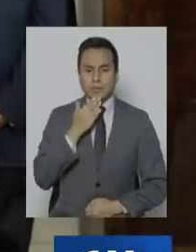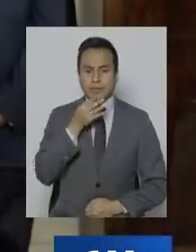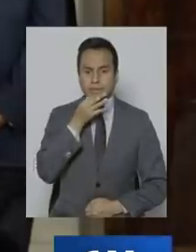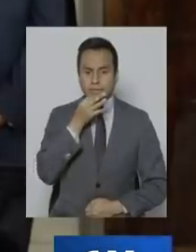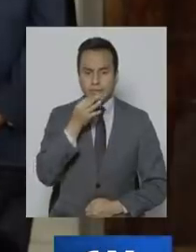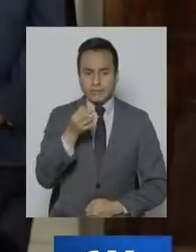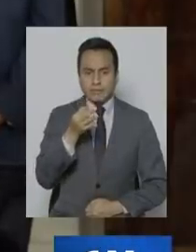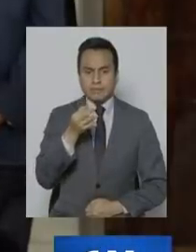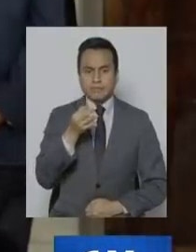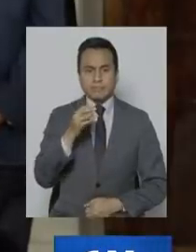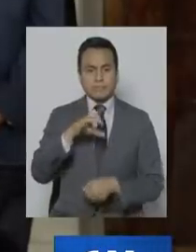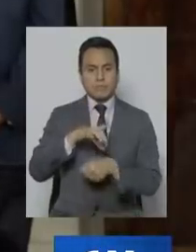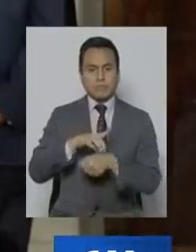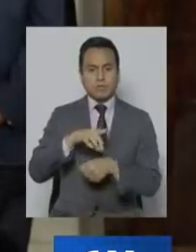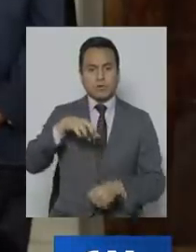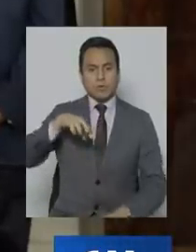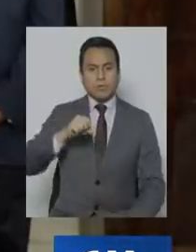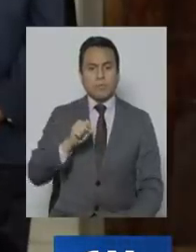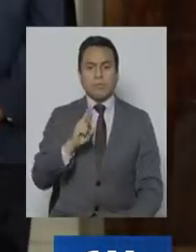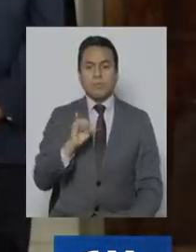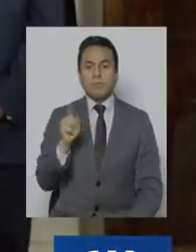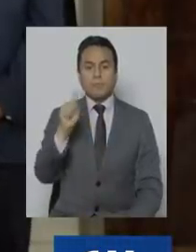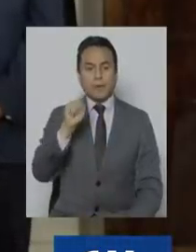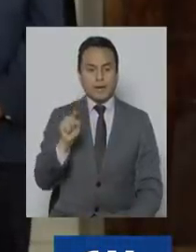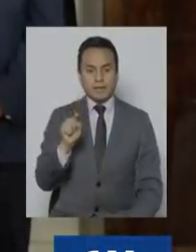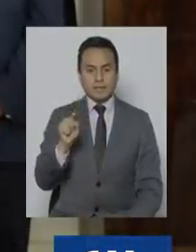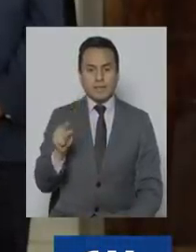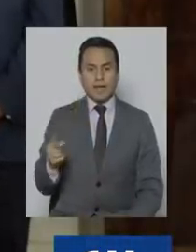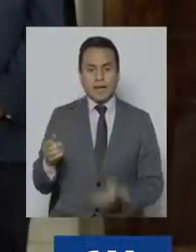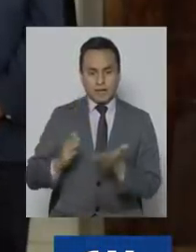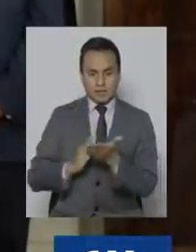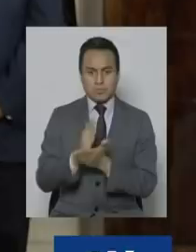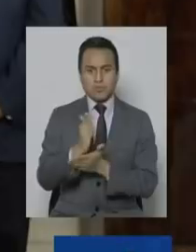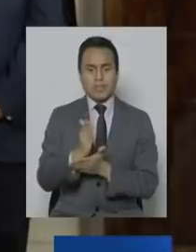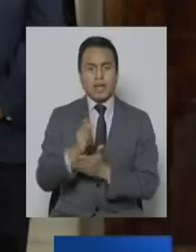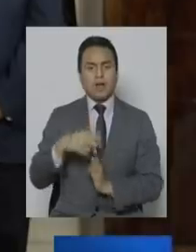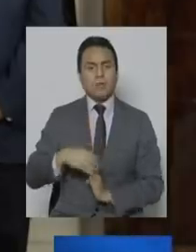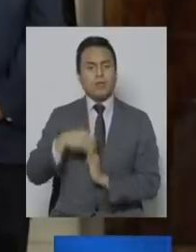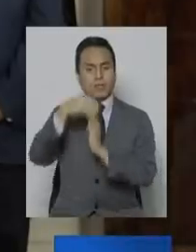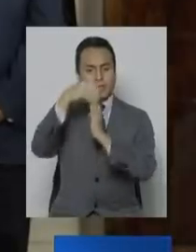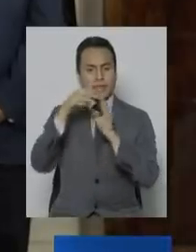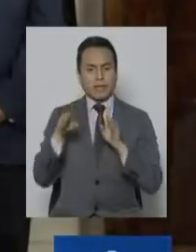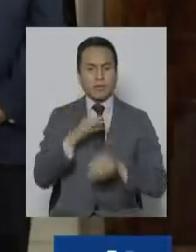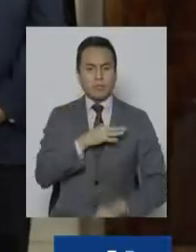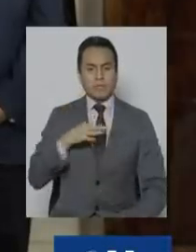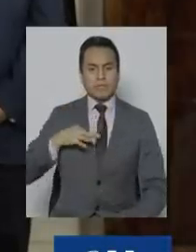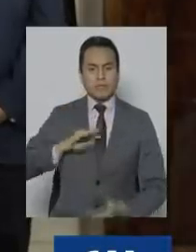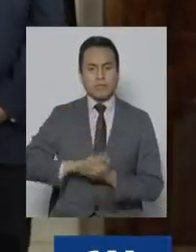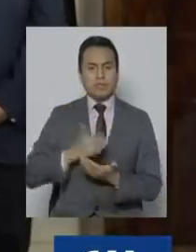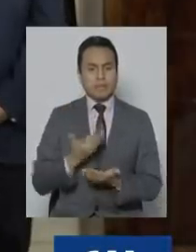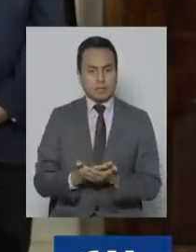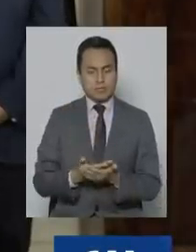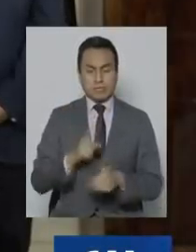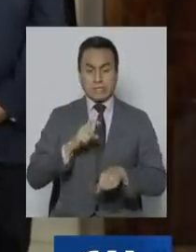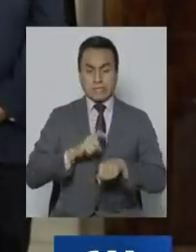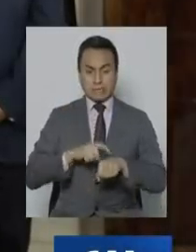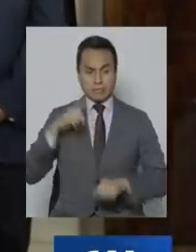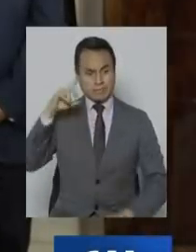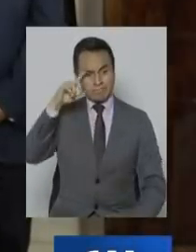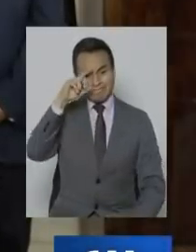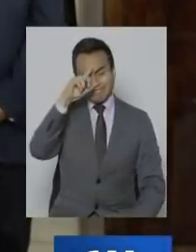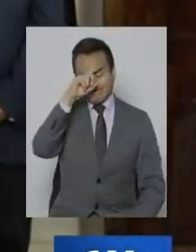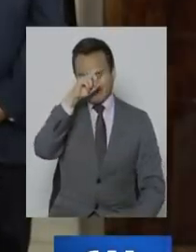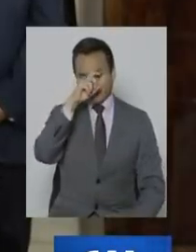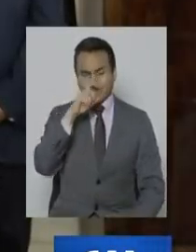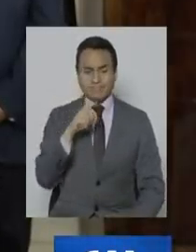decirle al doctor París, usted asume hoy día el liderazgo del Ministerio de Salud en tiempos muy